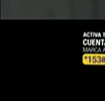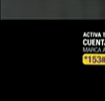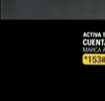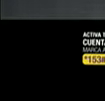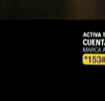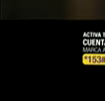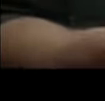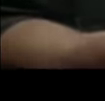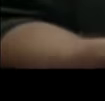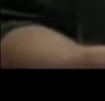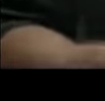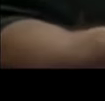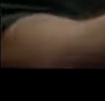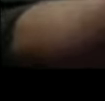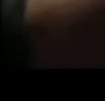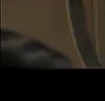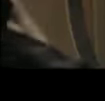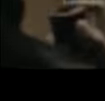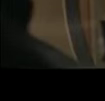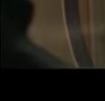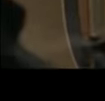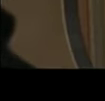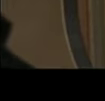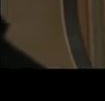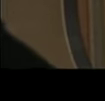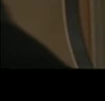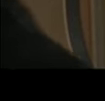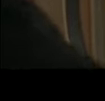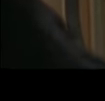Nunca se sabe cómo termina una gran noche,